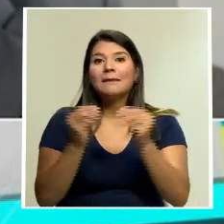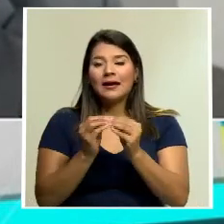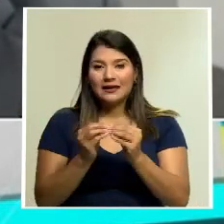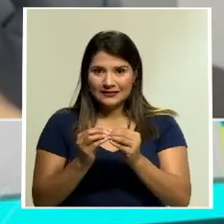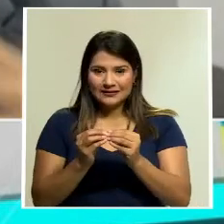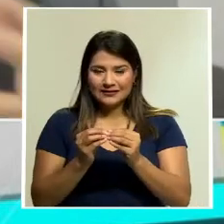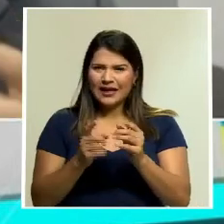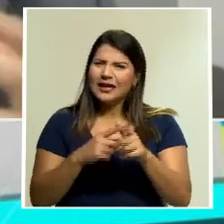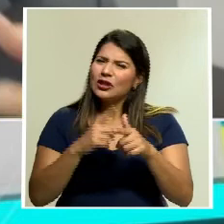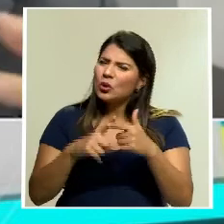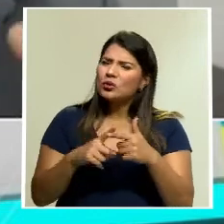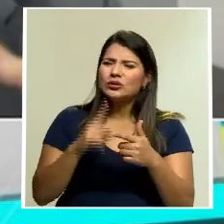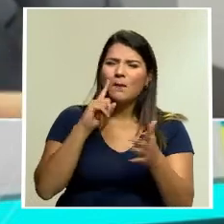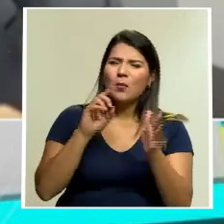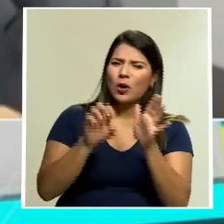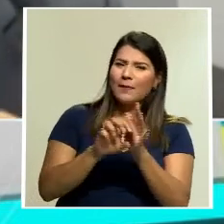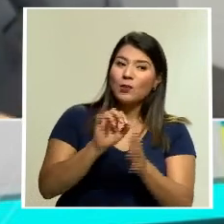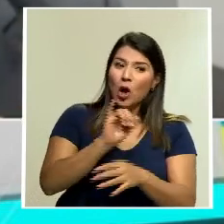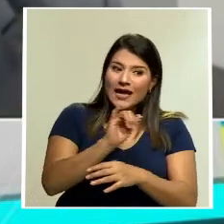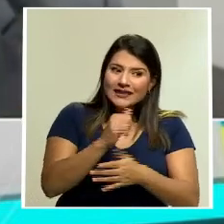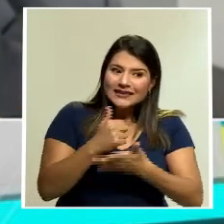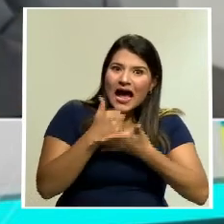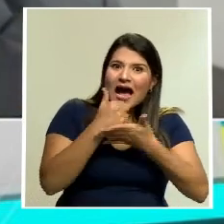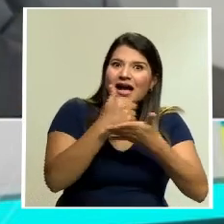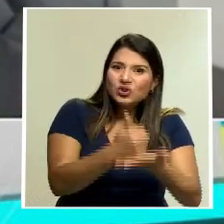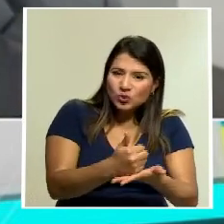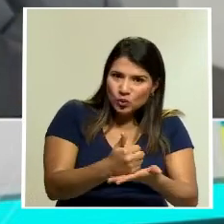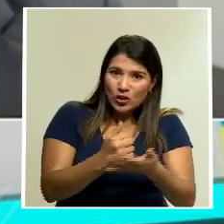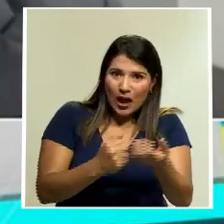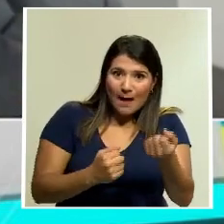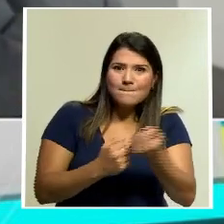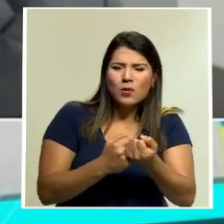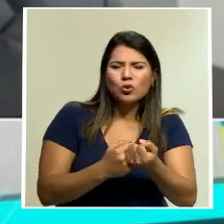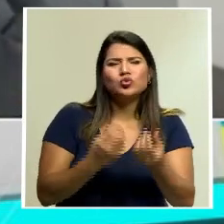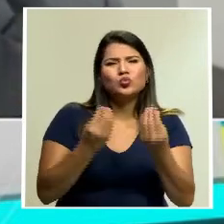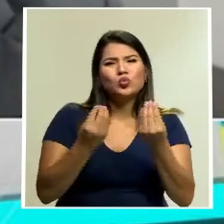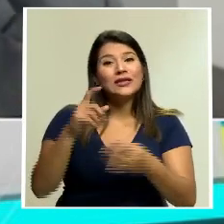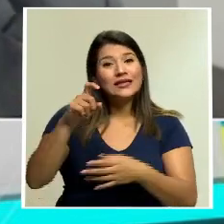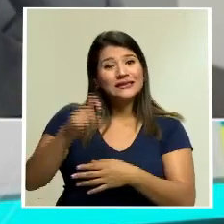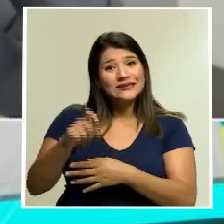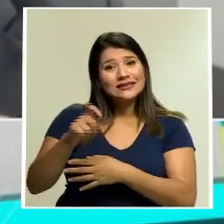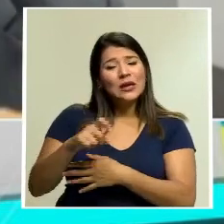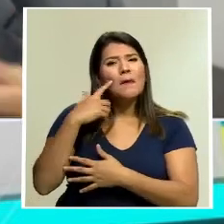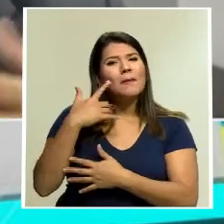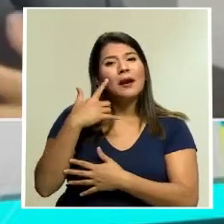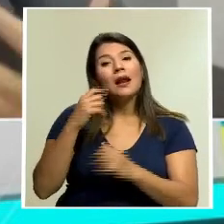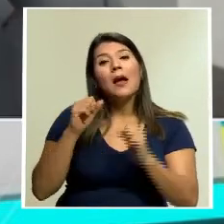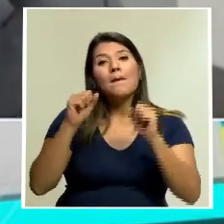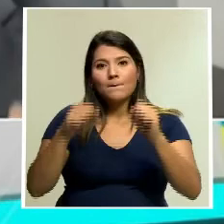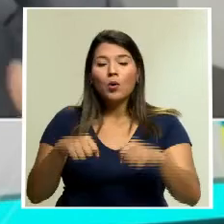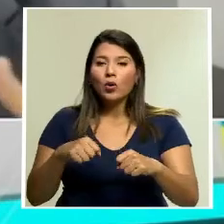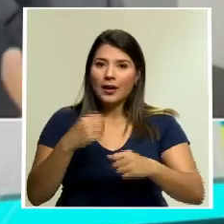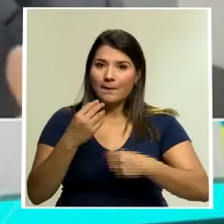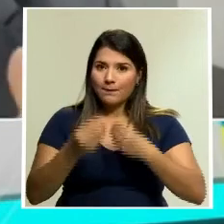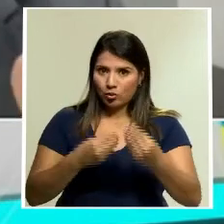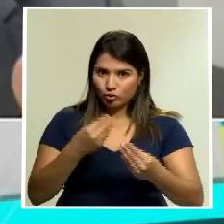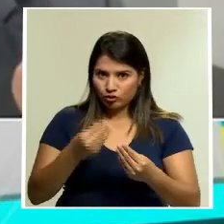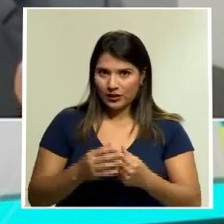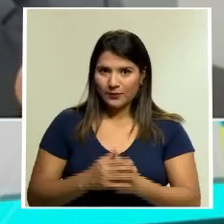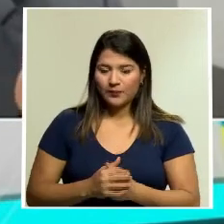hacen. Entonces, digamos, ese tipo de acompañamientos son absolutamente indispensables para poder ser